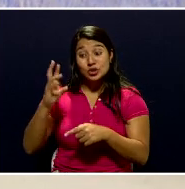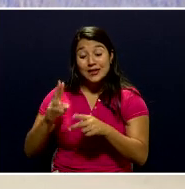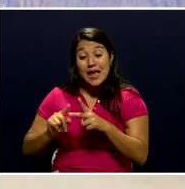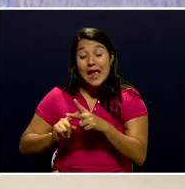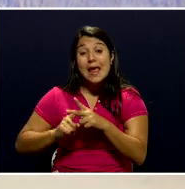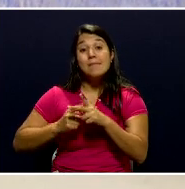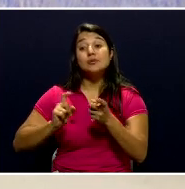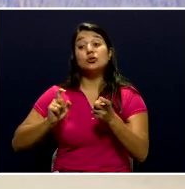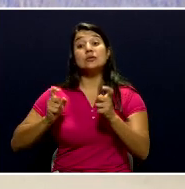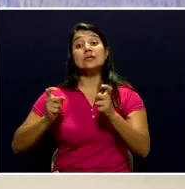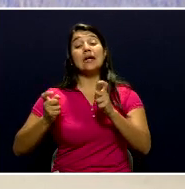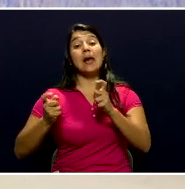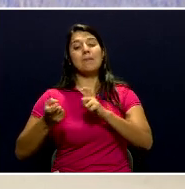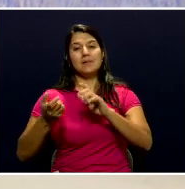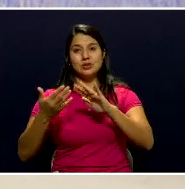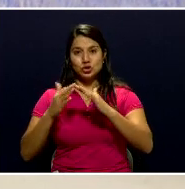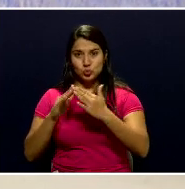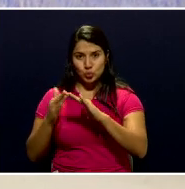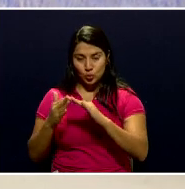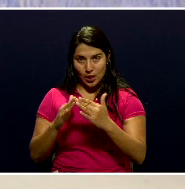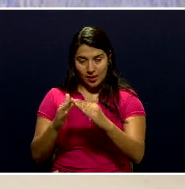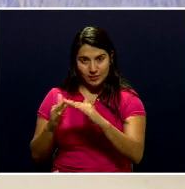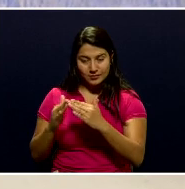nuestras incipientes ciudades